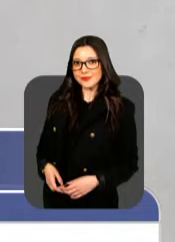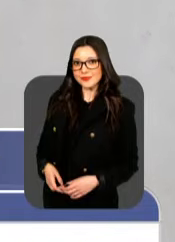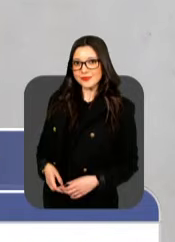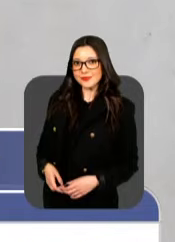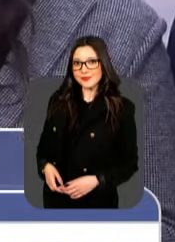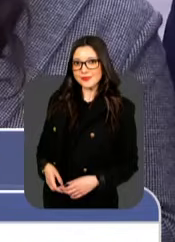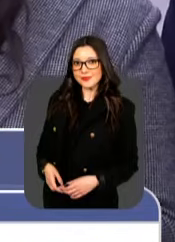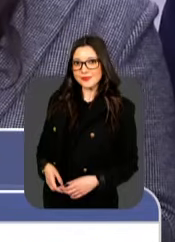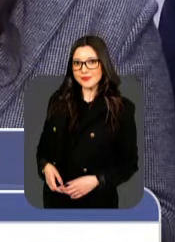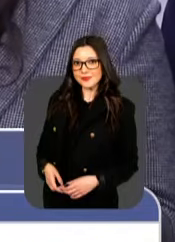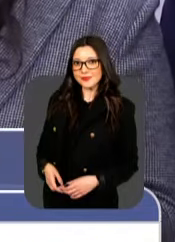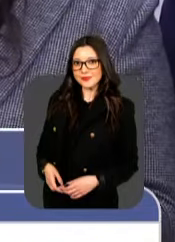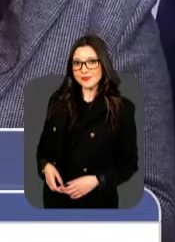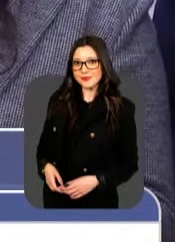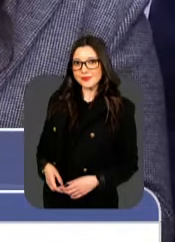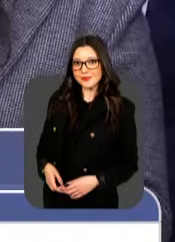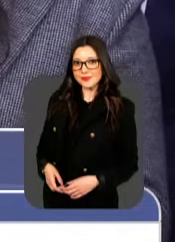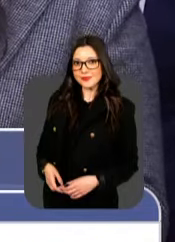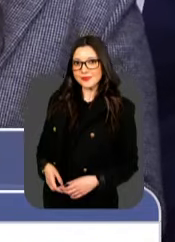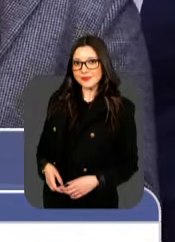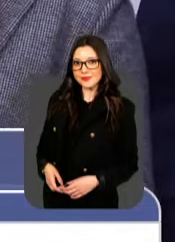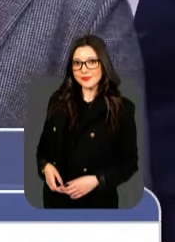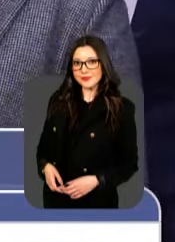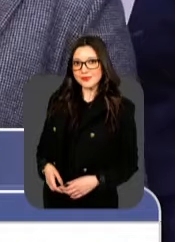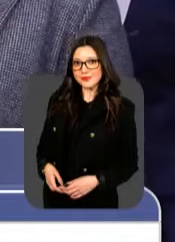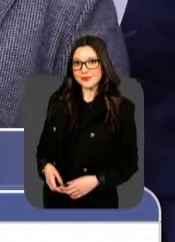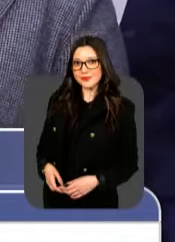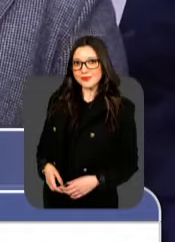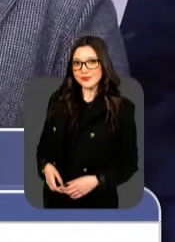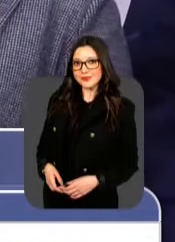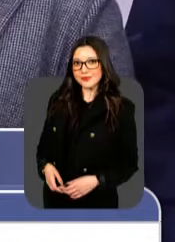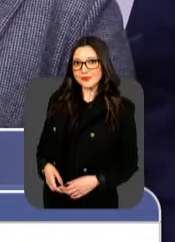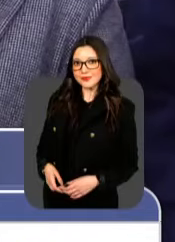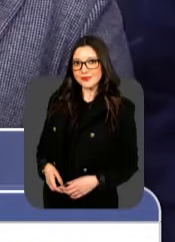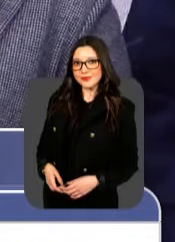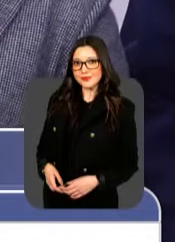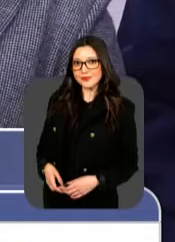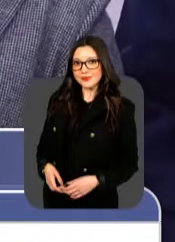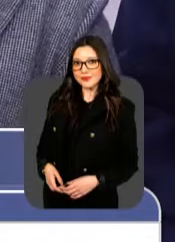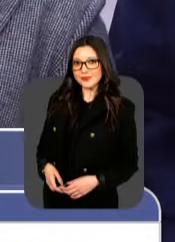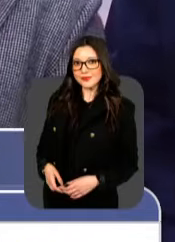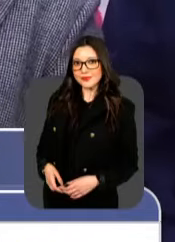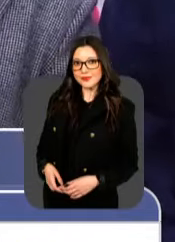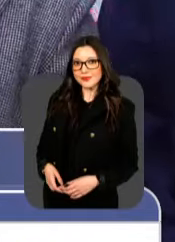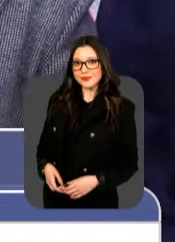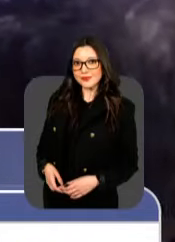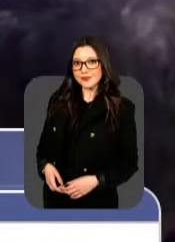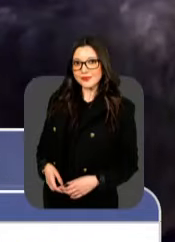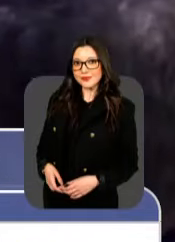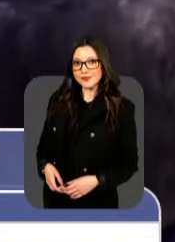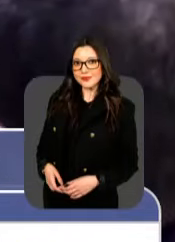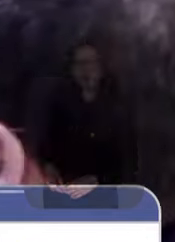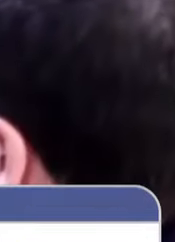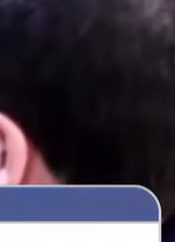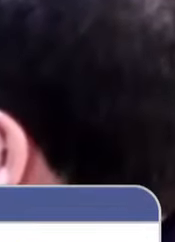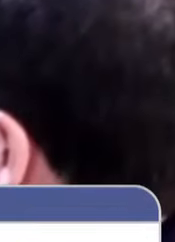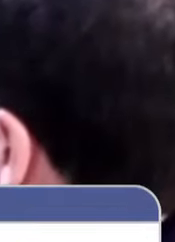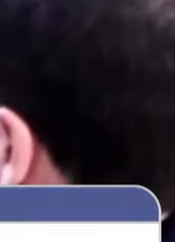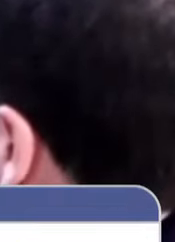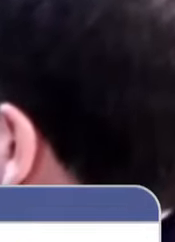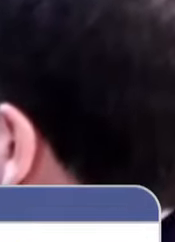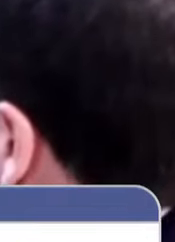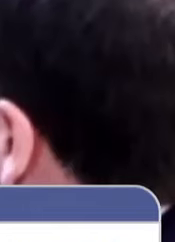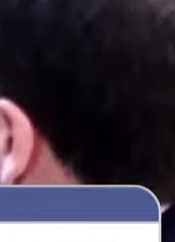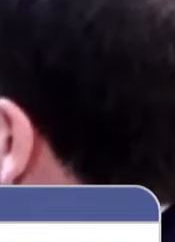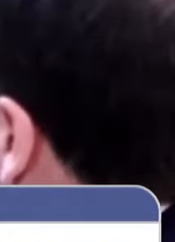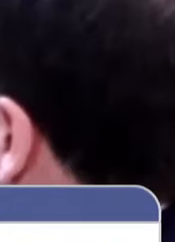Ellos dicen que se propone sesionar después de las elecciones. Atención con eso. Sí, a ver, respecto a lo que dice